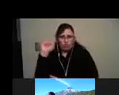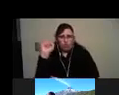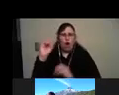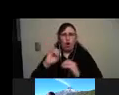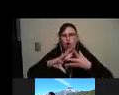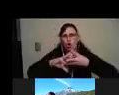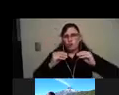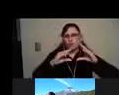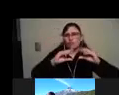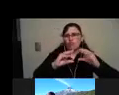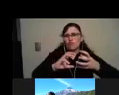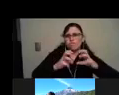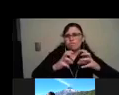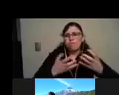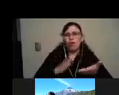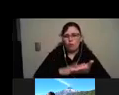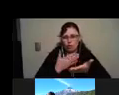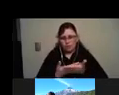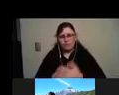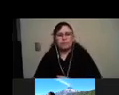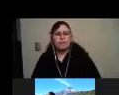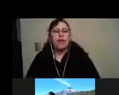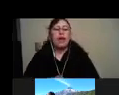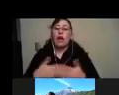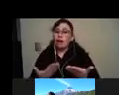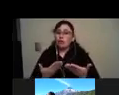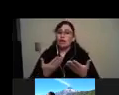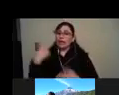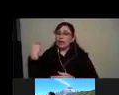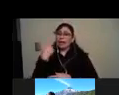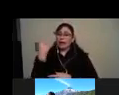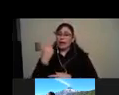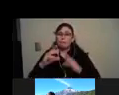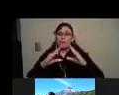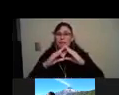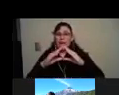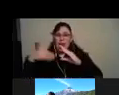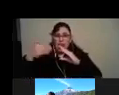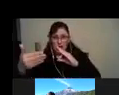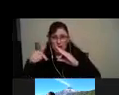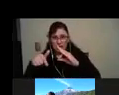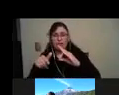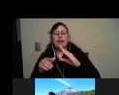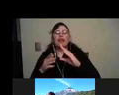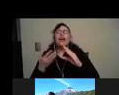y coordinación, ¿ya? Entonces, en general, dentro de la vía extrapiramidal, ustedes van a encontrar